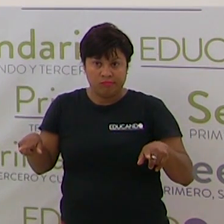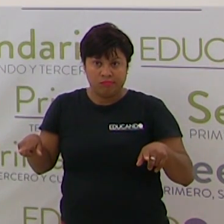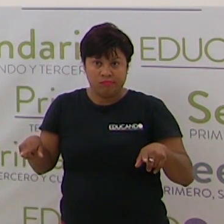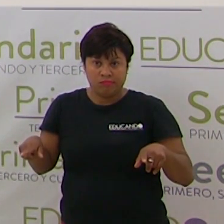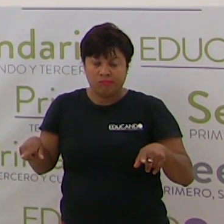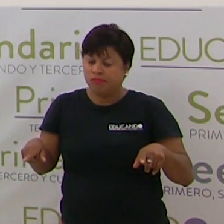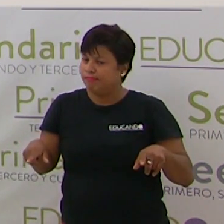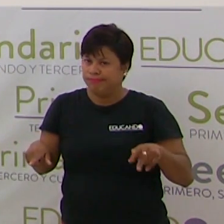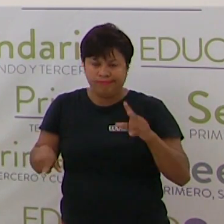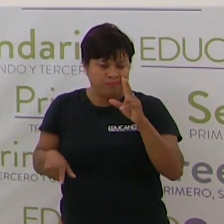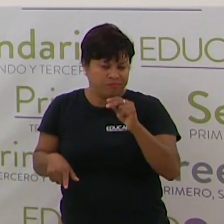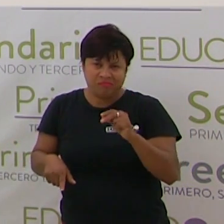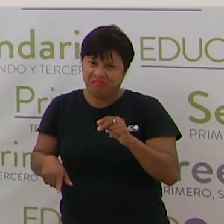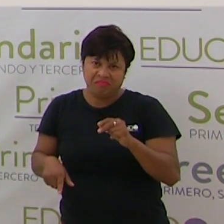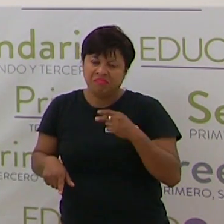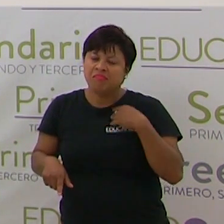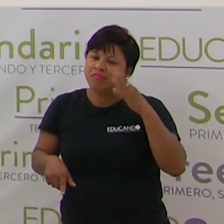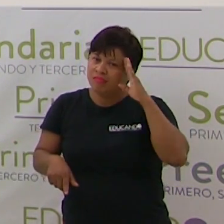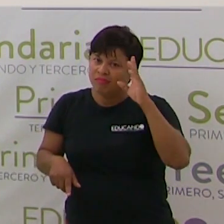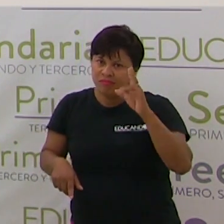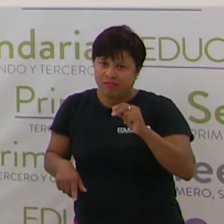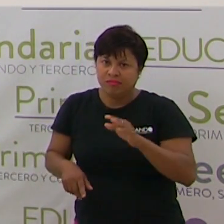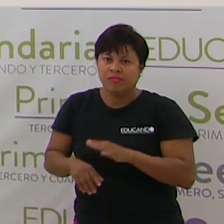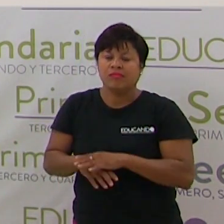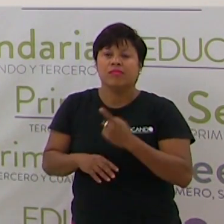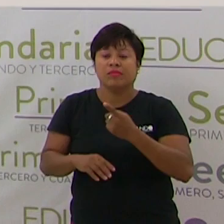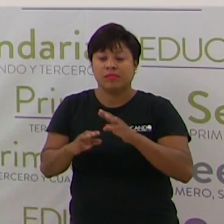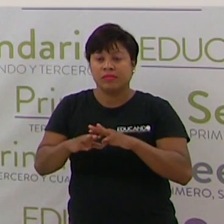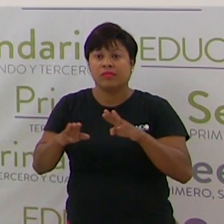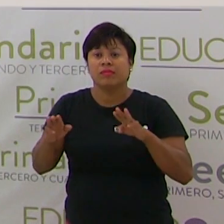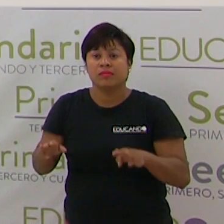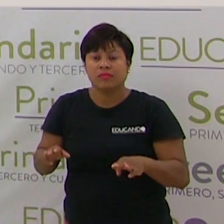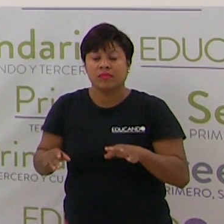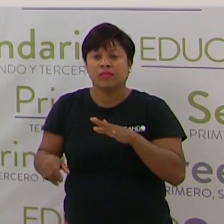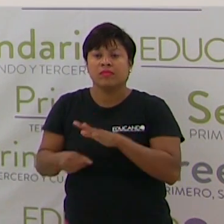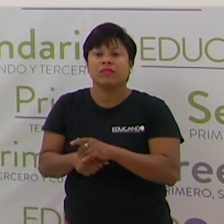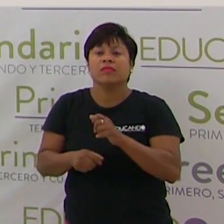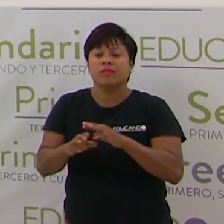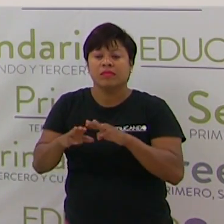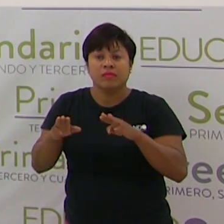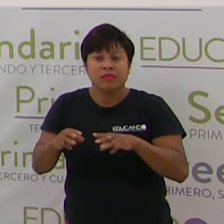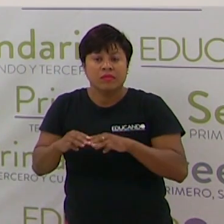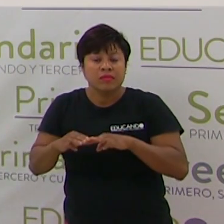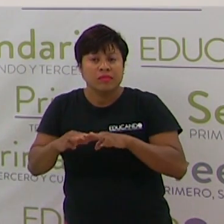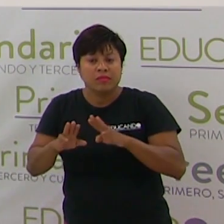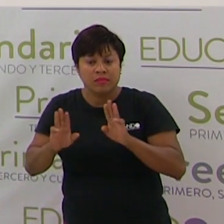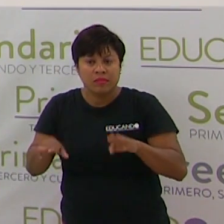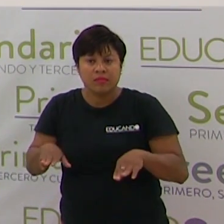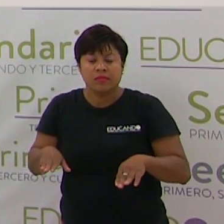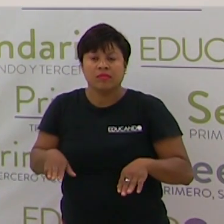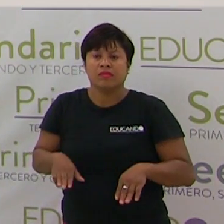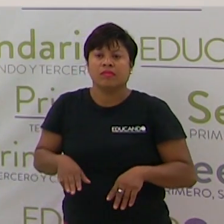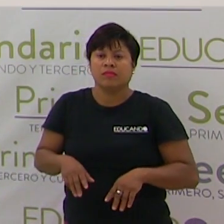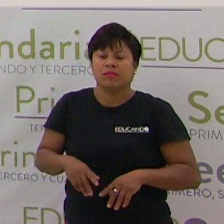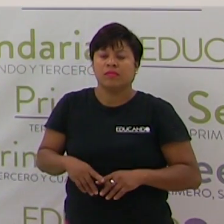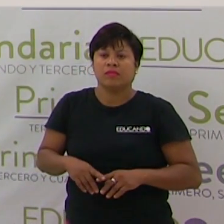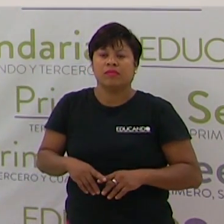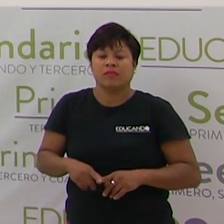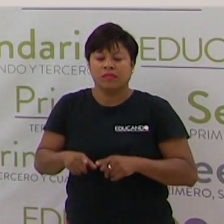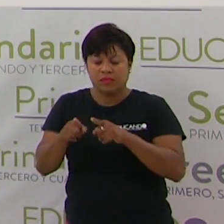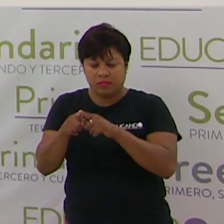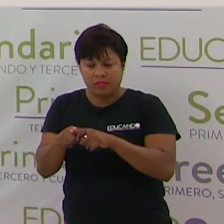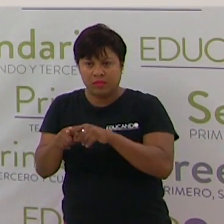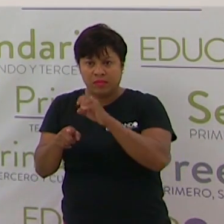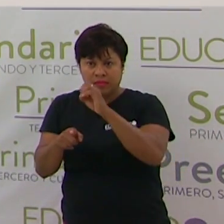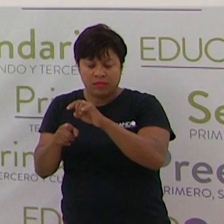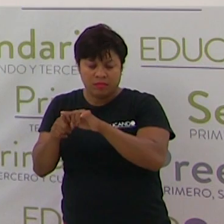Yo creo que tampoco sería muy viable, ¿verdad? ¿Por qué? Porque el metro, ¿qué es lo que mide un metro? Mide longitudes. ¿Qué es lo que mide